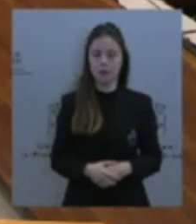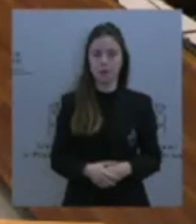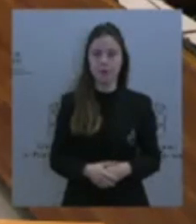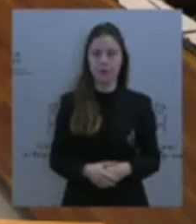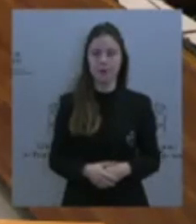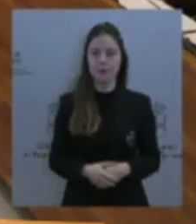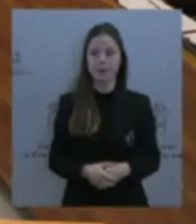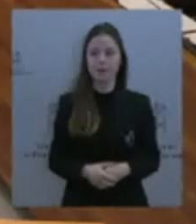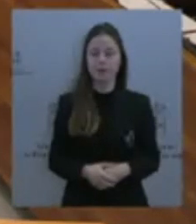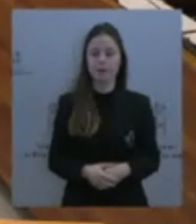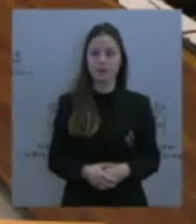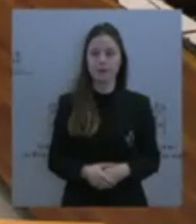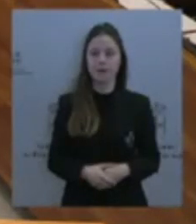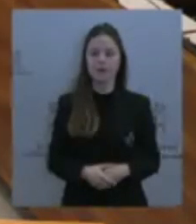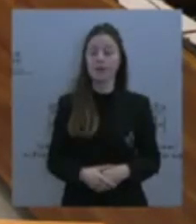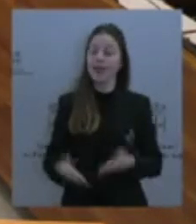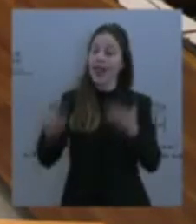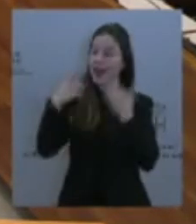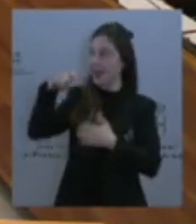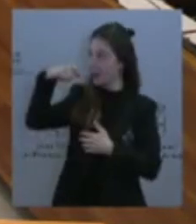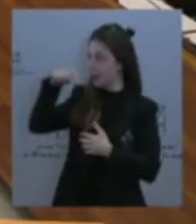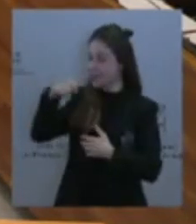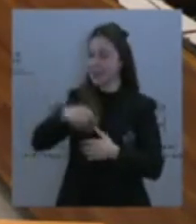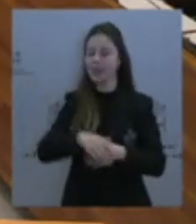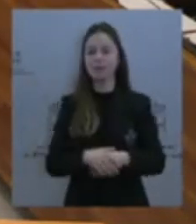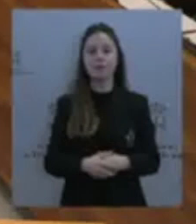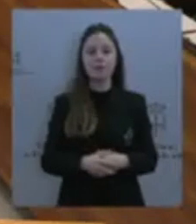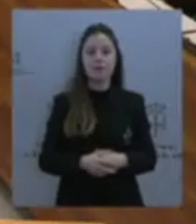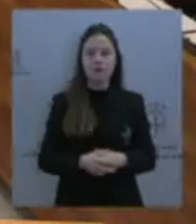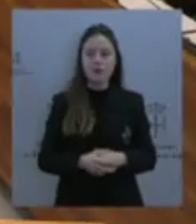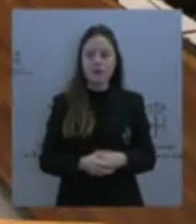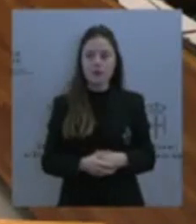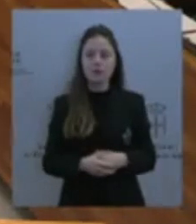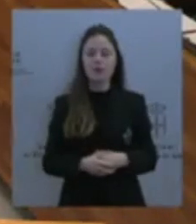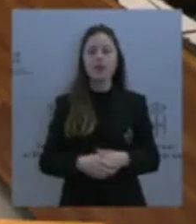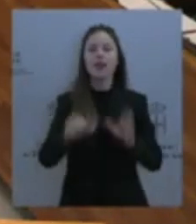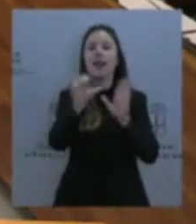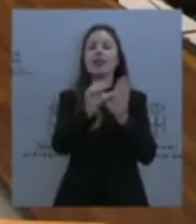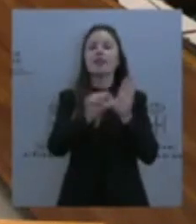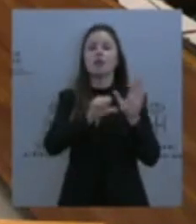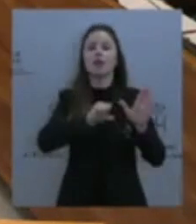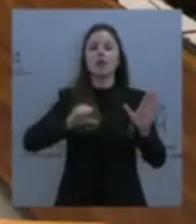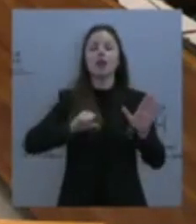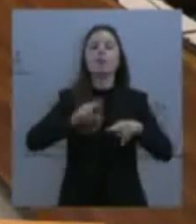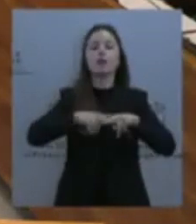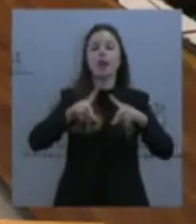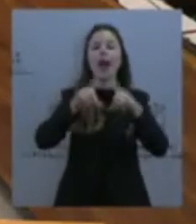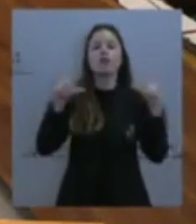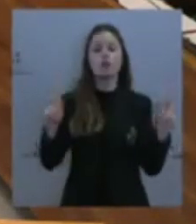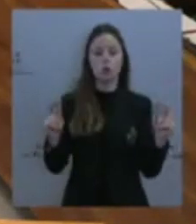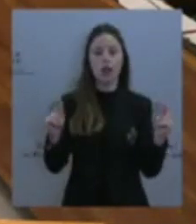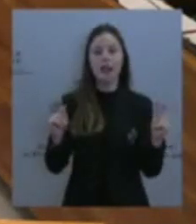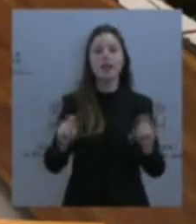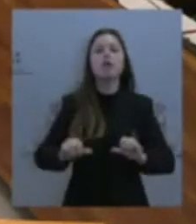Muchas gracias, presidente. El Estatuto de Autonomía del Principado de Asturias entró en vigor el 31 de xineru